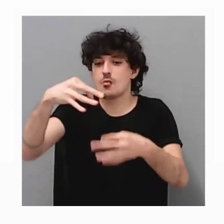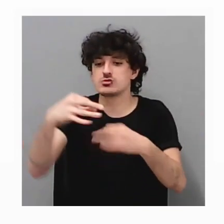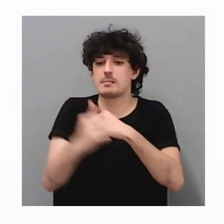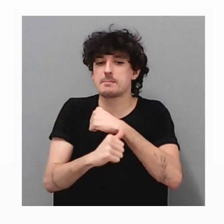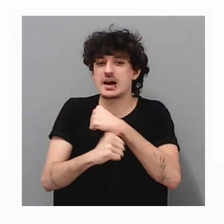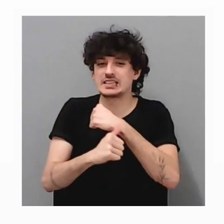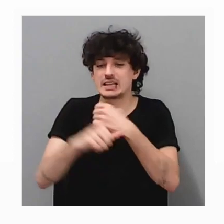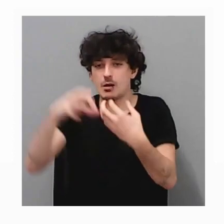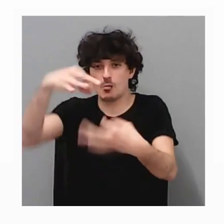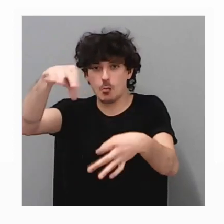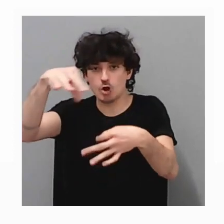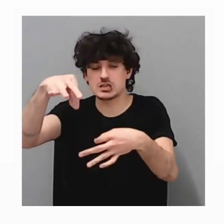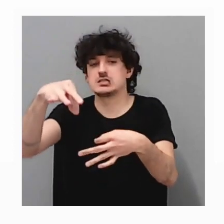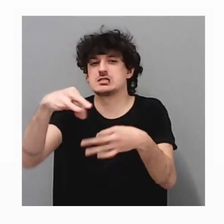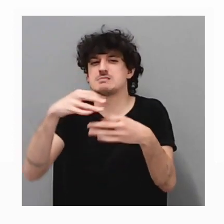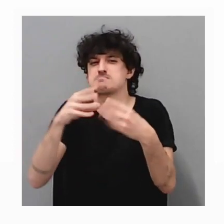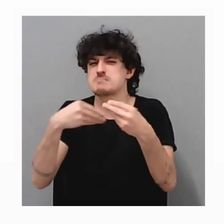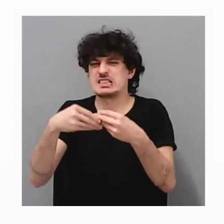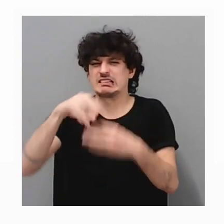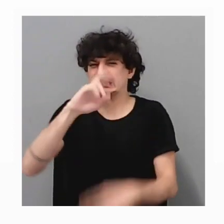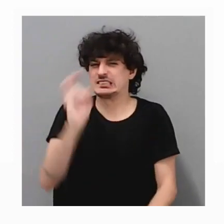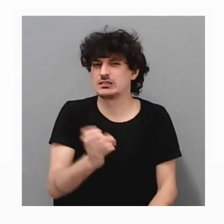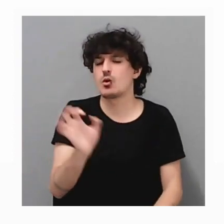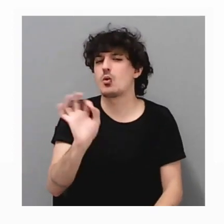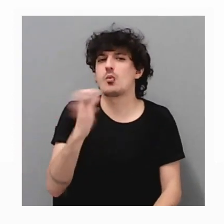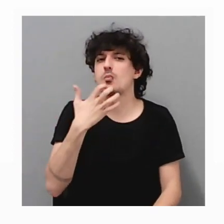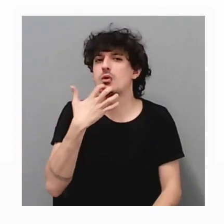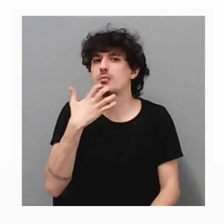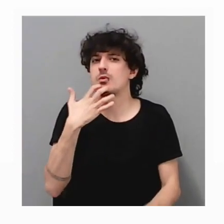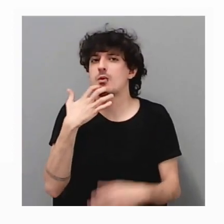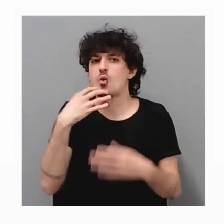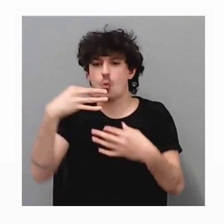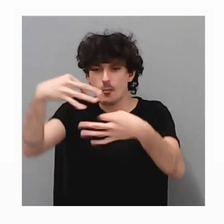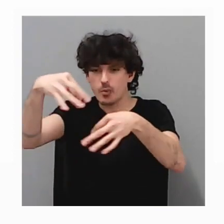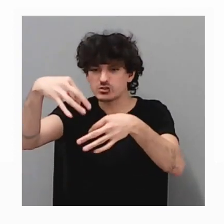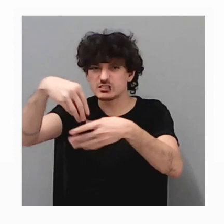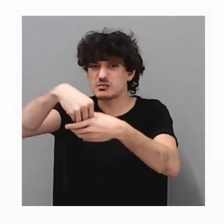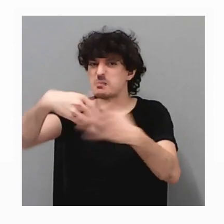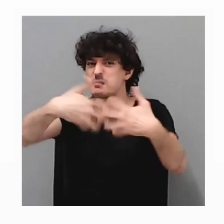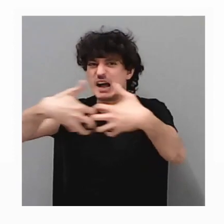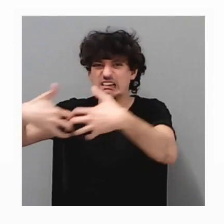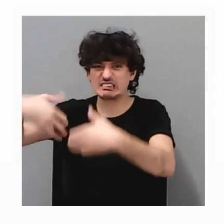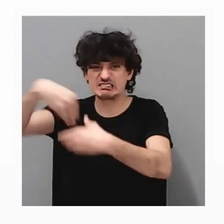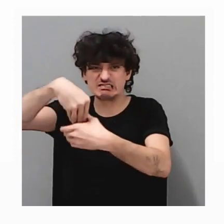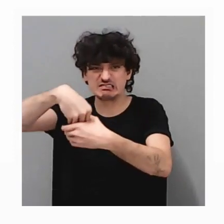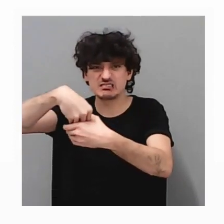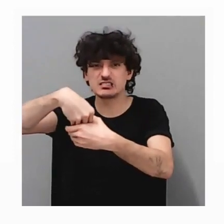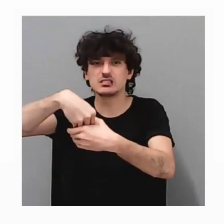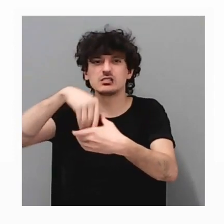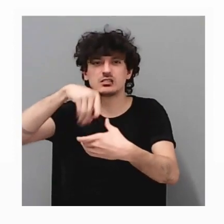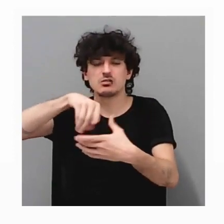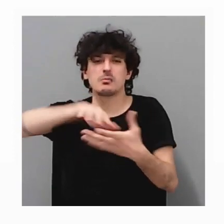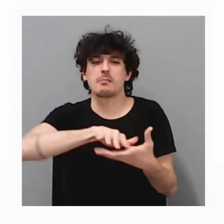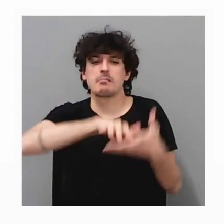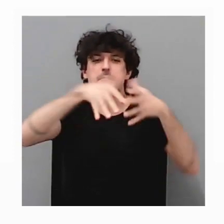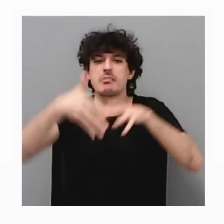materiales, o bolsas que se pierden entre la maquinaria, y los gasificamos, que es distinto a